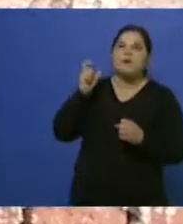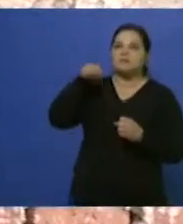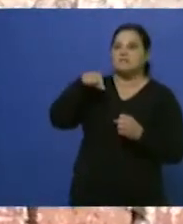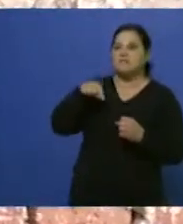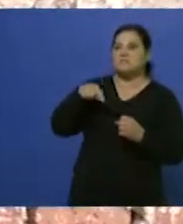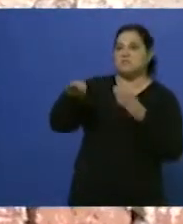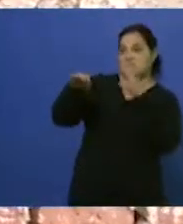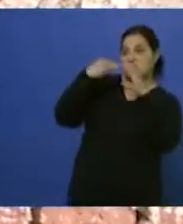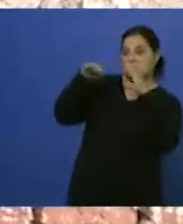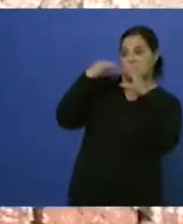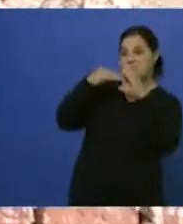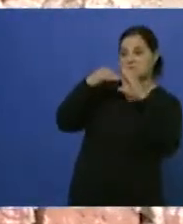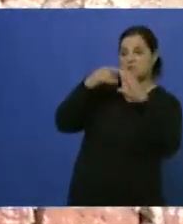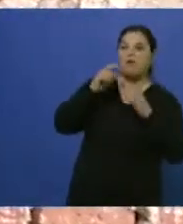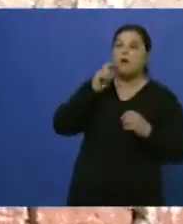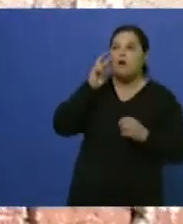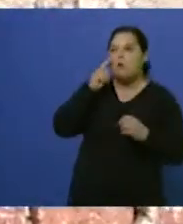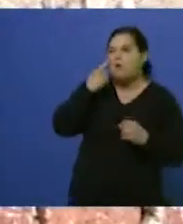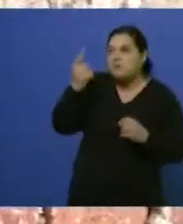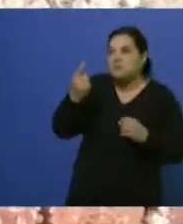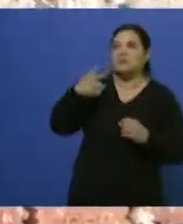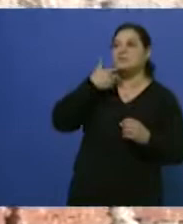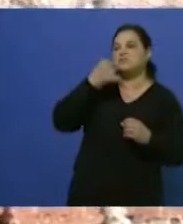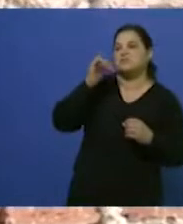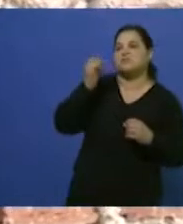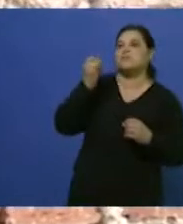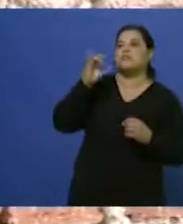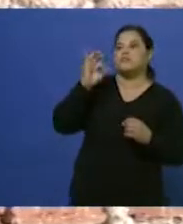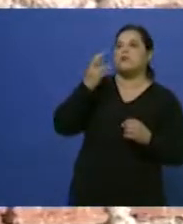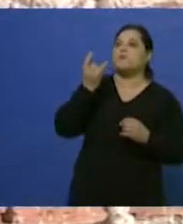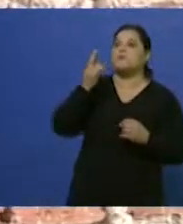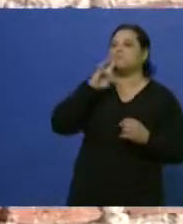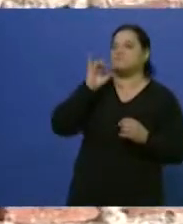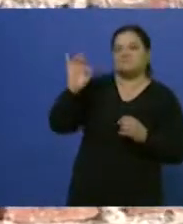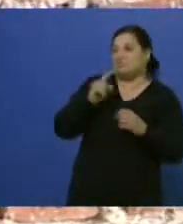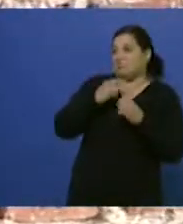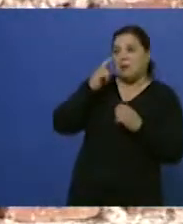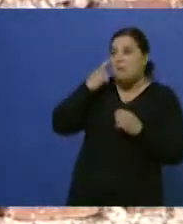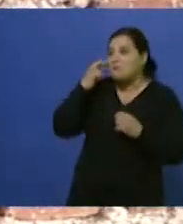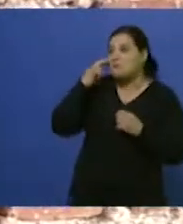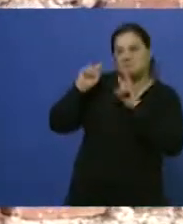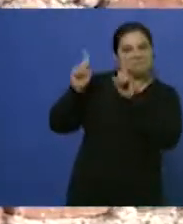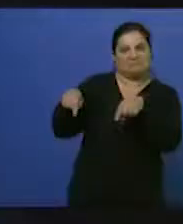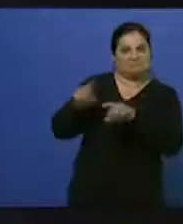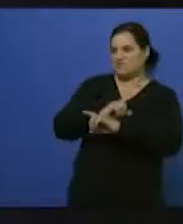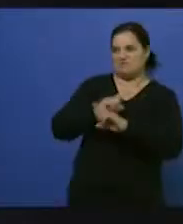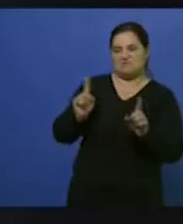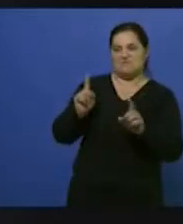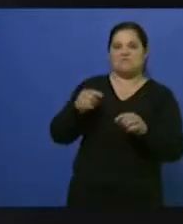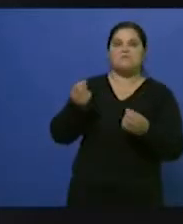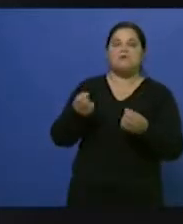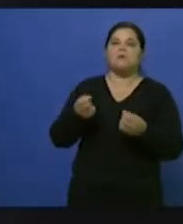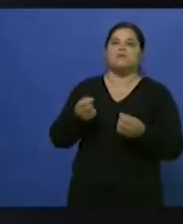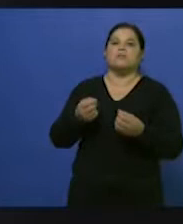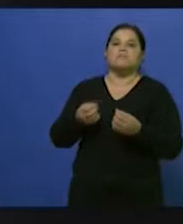Souto, no tengo ningún tipo de relación con él y la denuncia basada en un anónimo no aporta ningún dato, es lo que